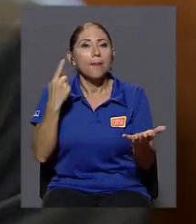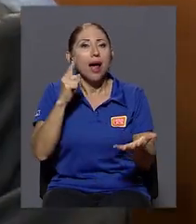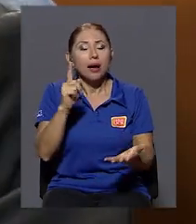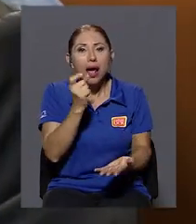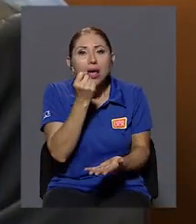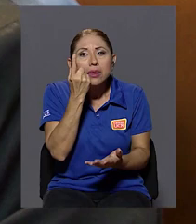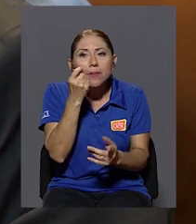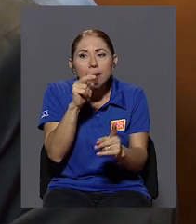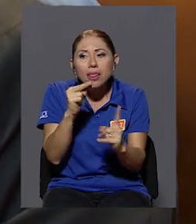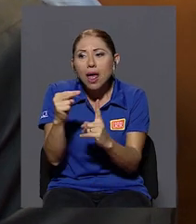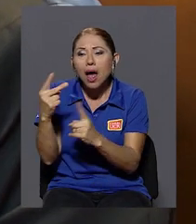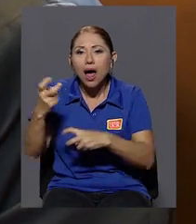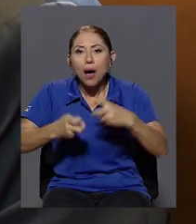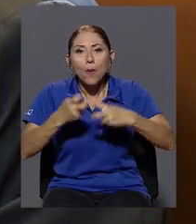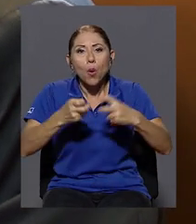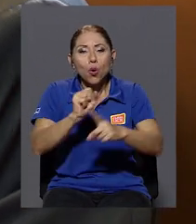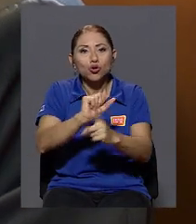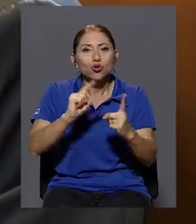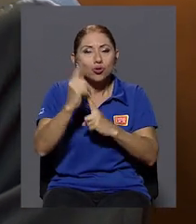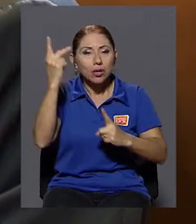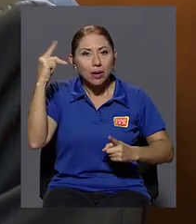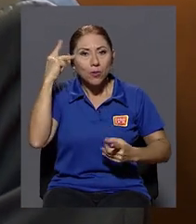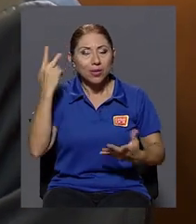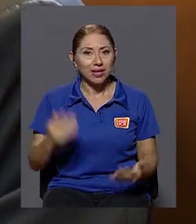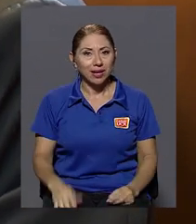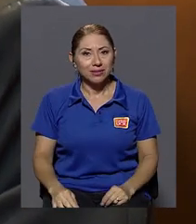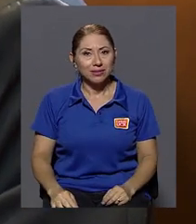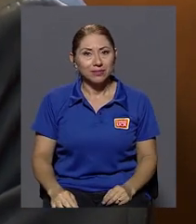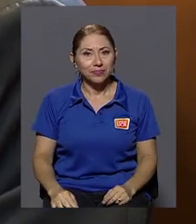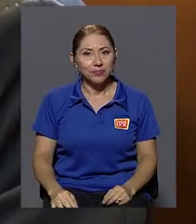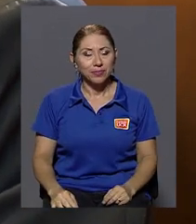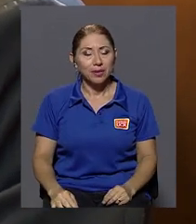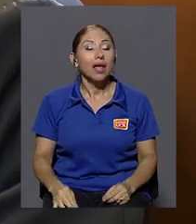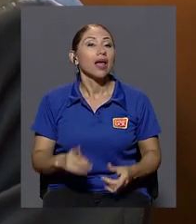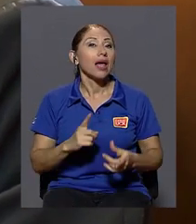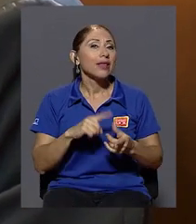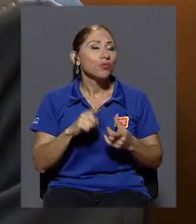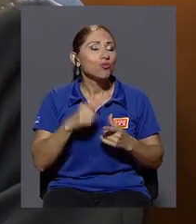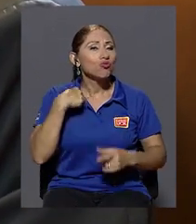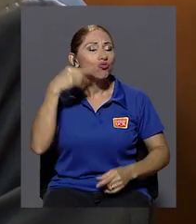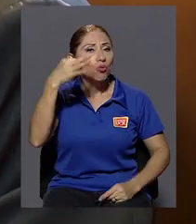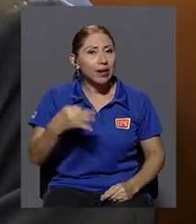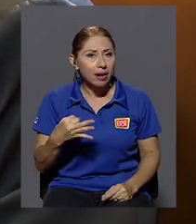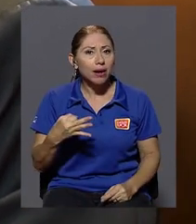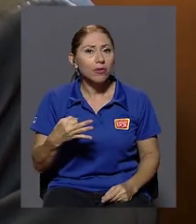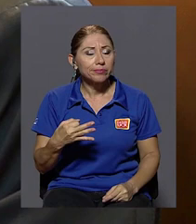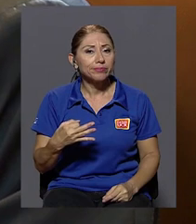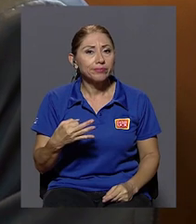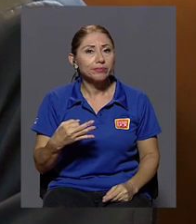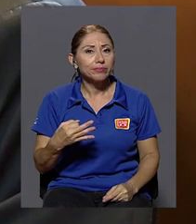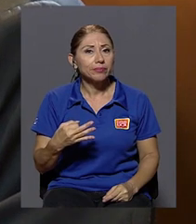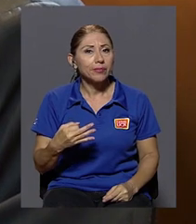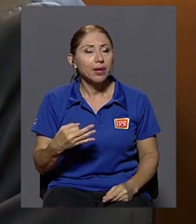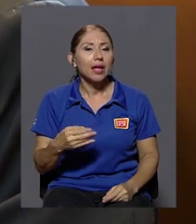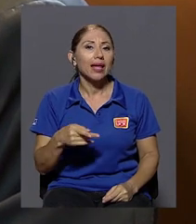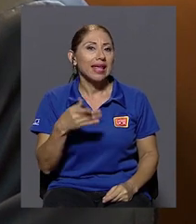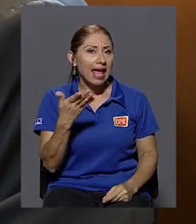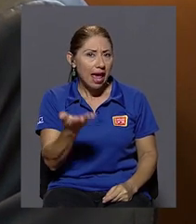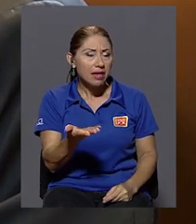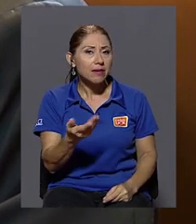interpretar las problemáticas sociales y políticas. Entonces, creo que